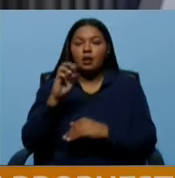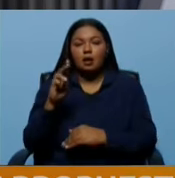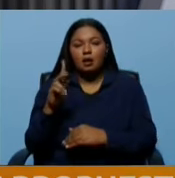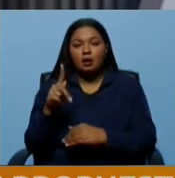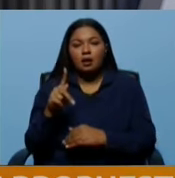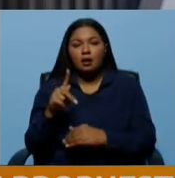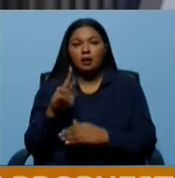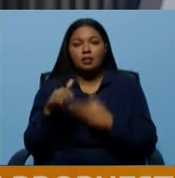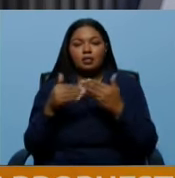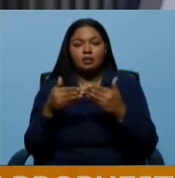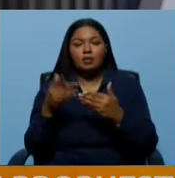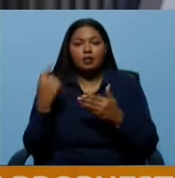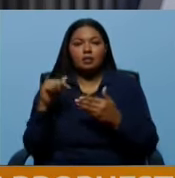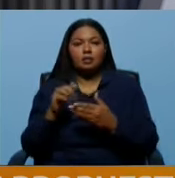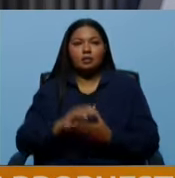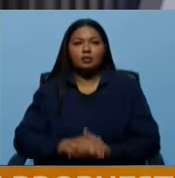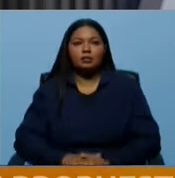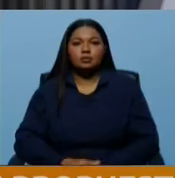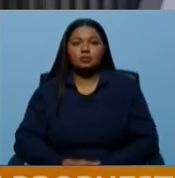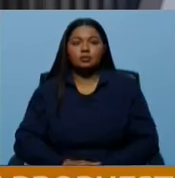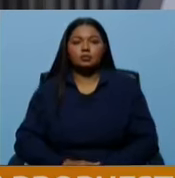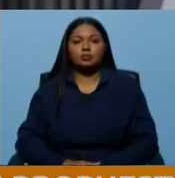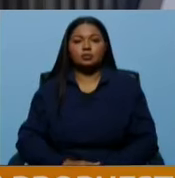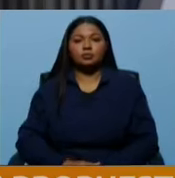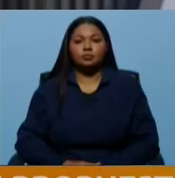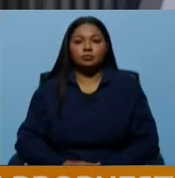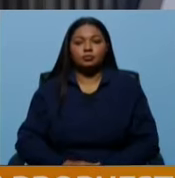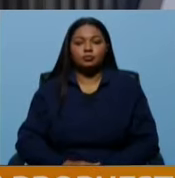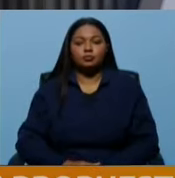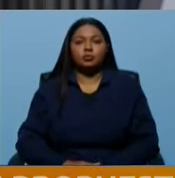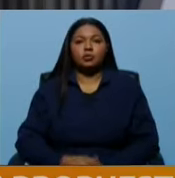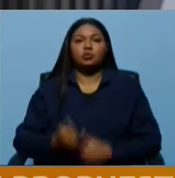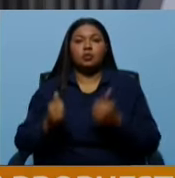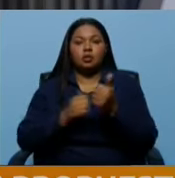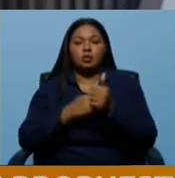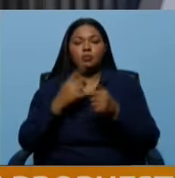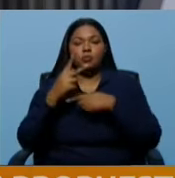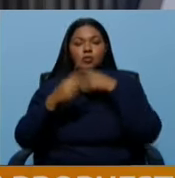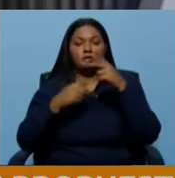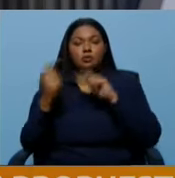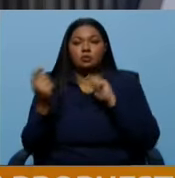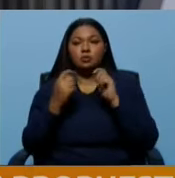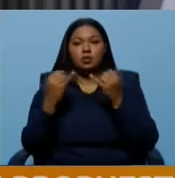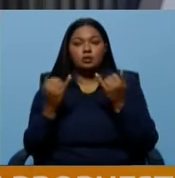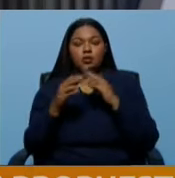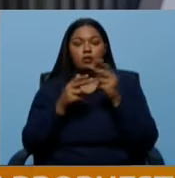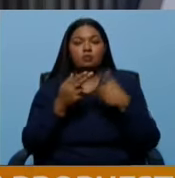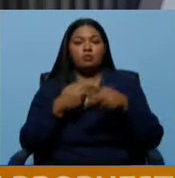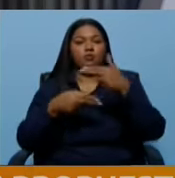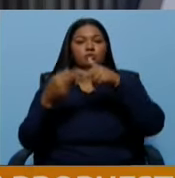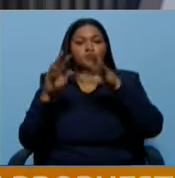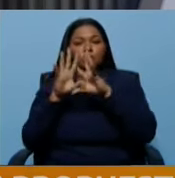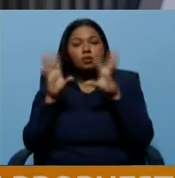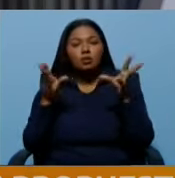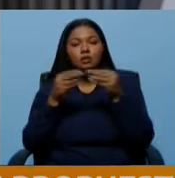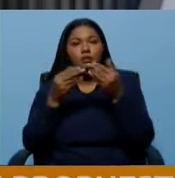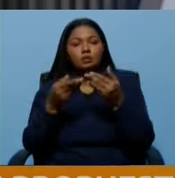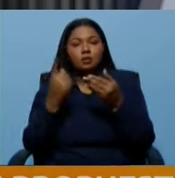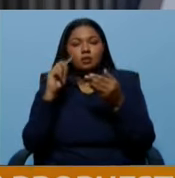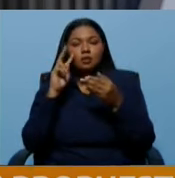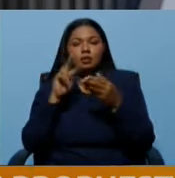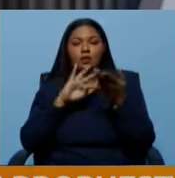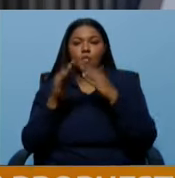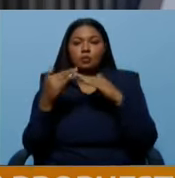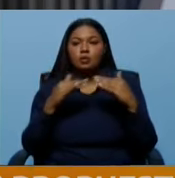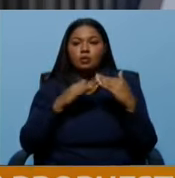de acción que tengamos. Nada debe sustituir el proceso dialéctico, el proceso de discusión, el proceso de construcción colectiva que tenemos en nuestras